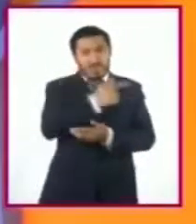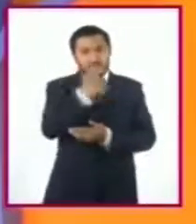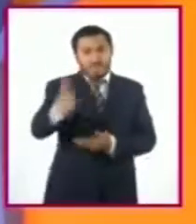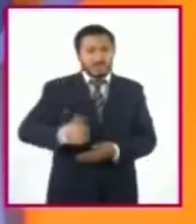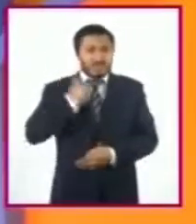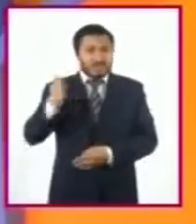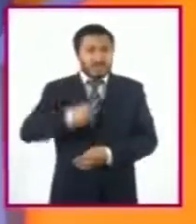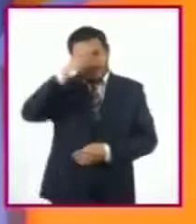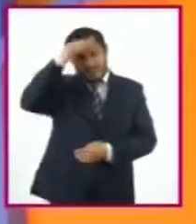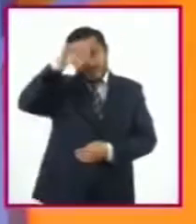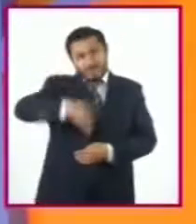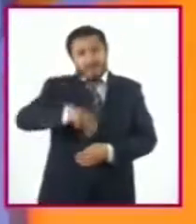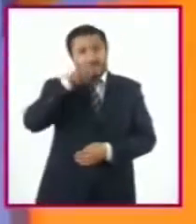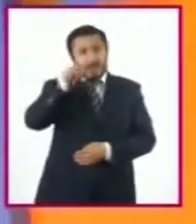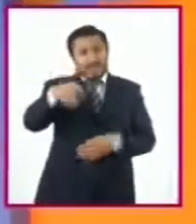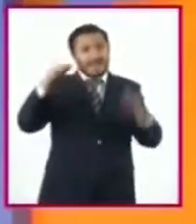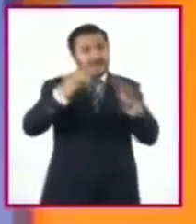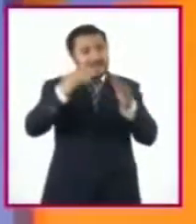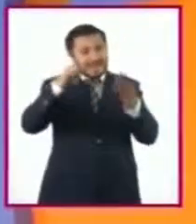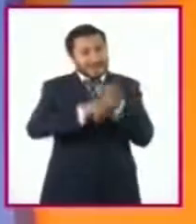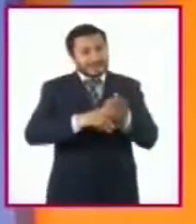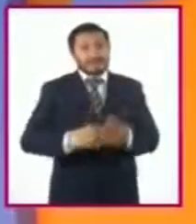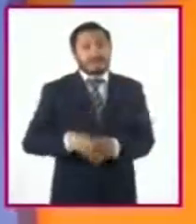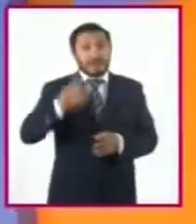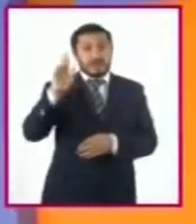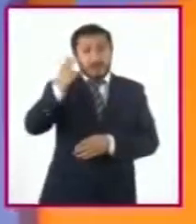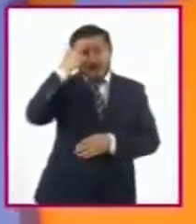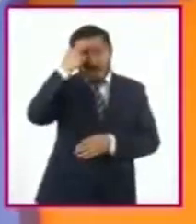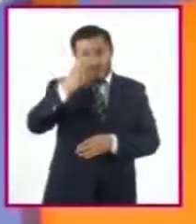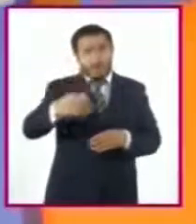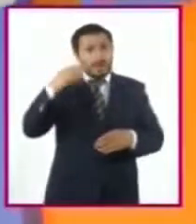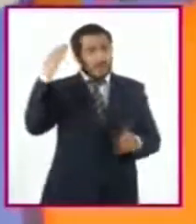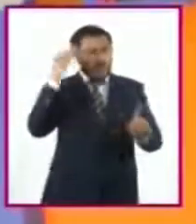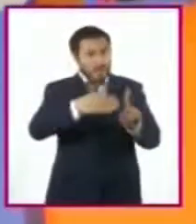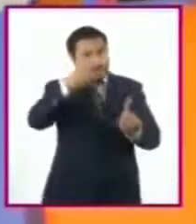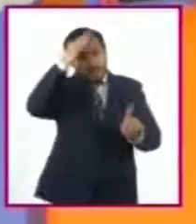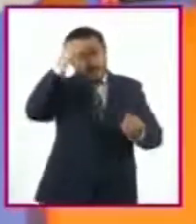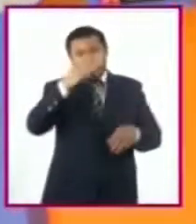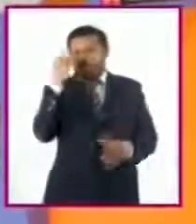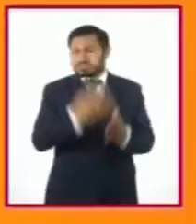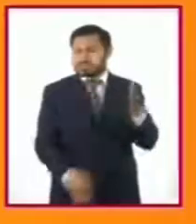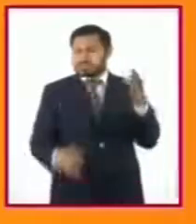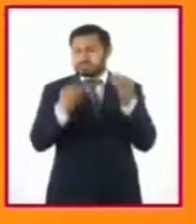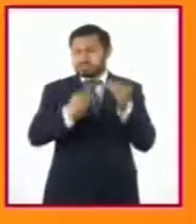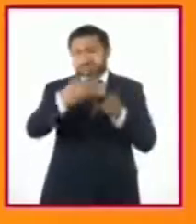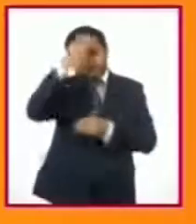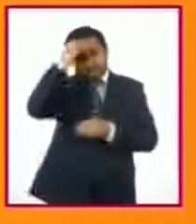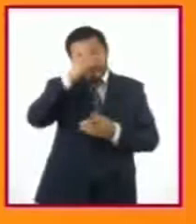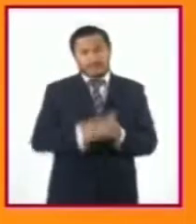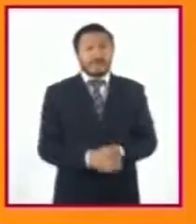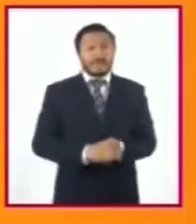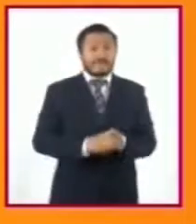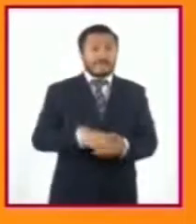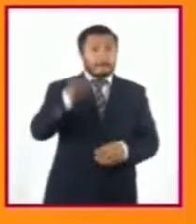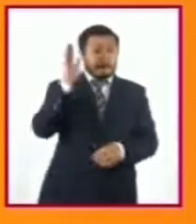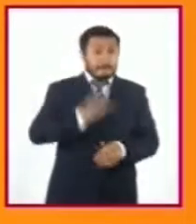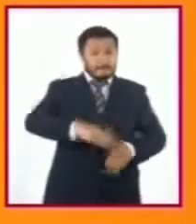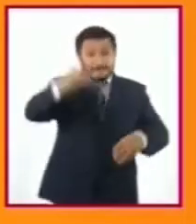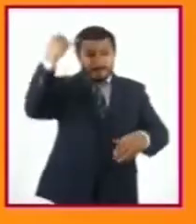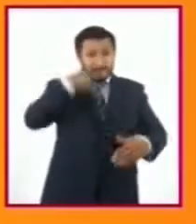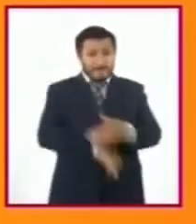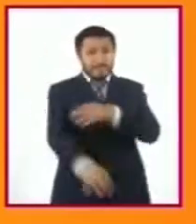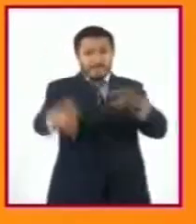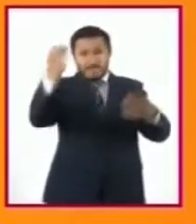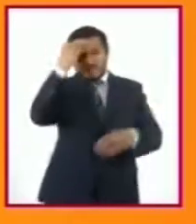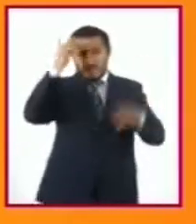casa. Les recuerdo que sobre este aprendizaje queda mucho más por aprender. Para ampliar la información, localicen